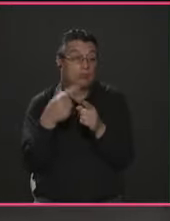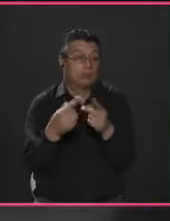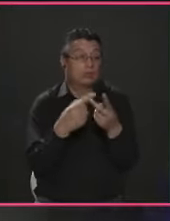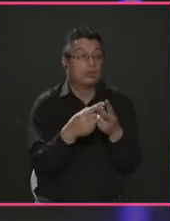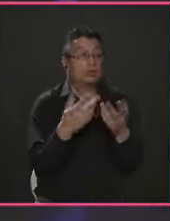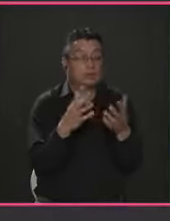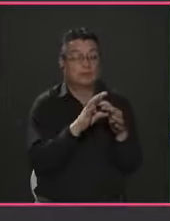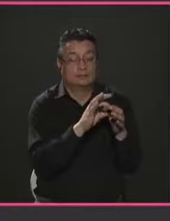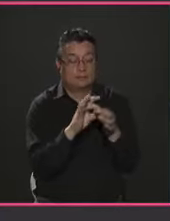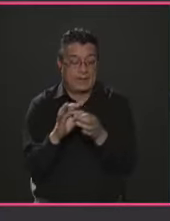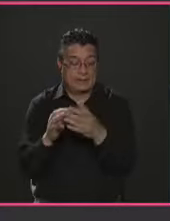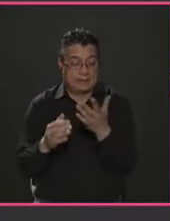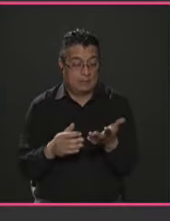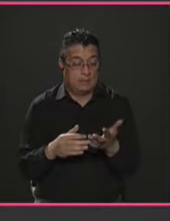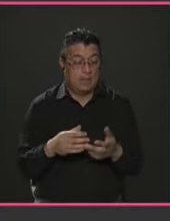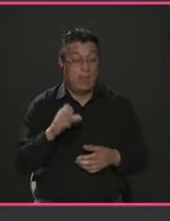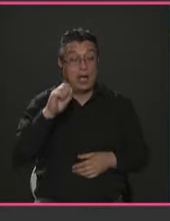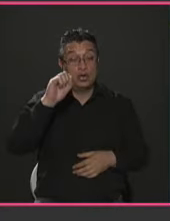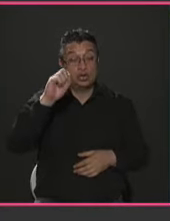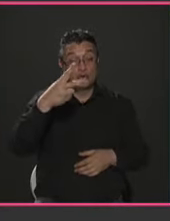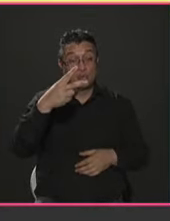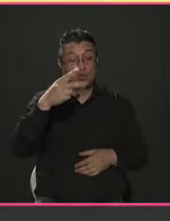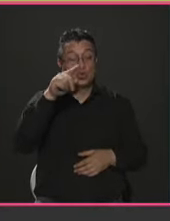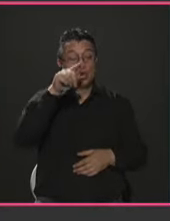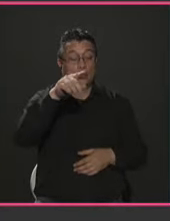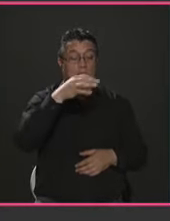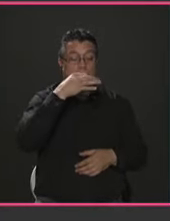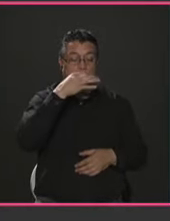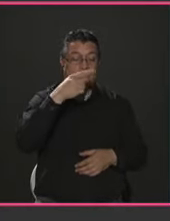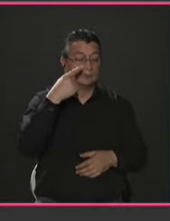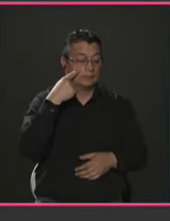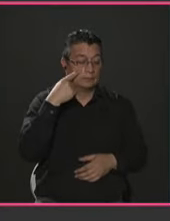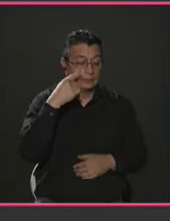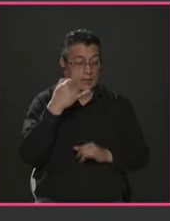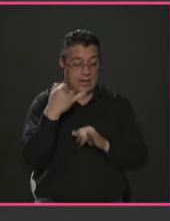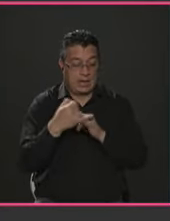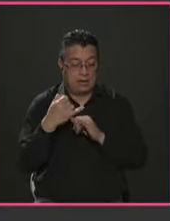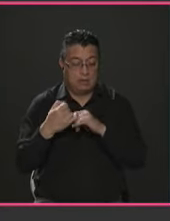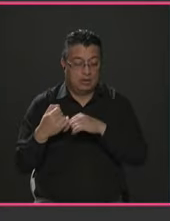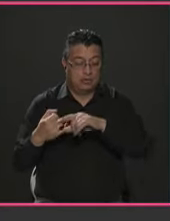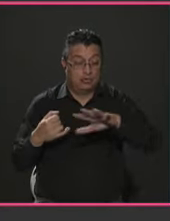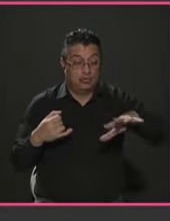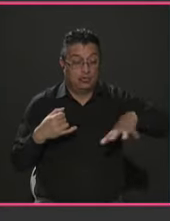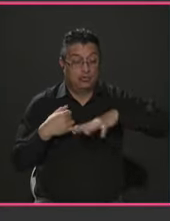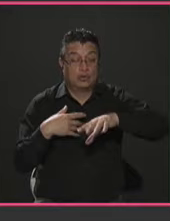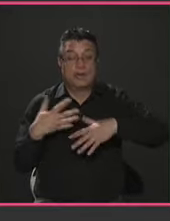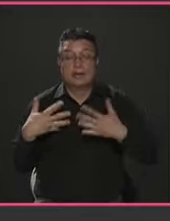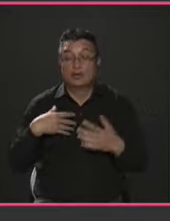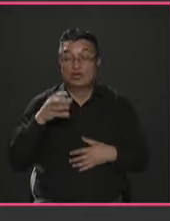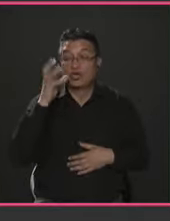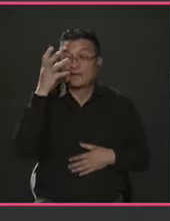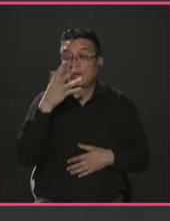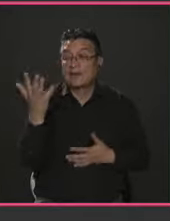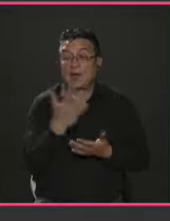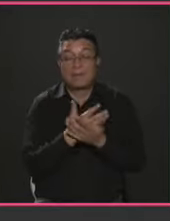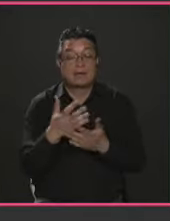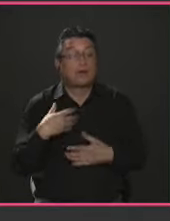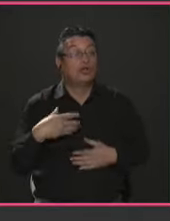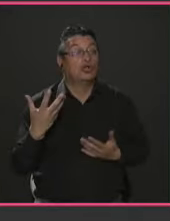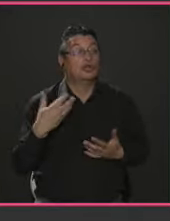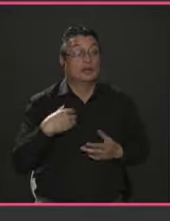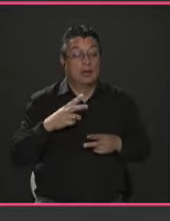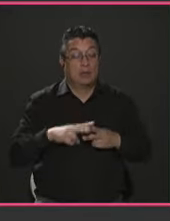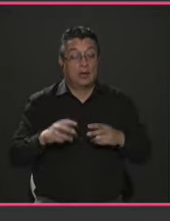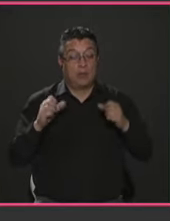está pasando en este caso cierto el segundo punto que fíjense que que tenía nuestro amigo que no que no que no entendía lo que estaba pasando Es que cómo hago Que las maquinitas